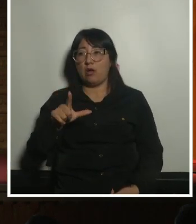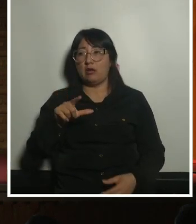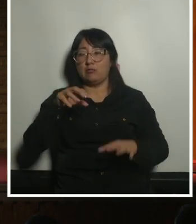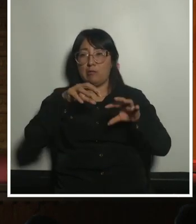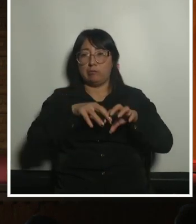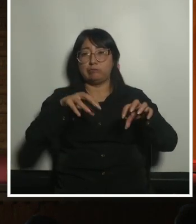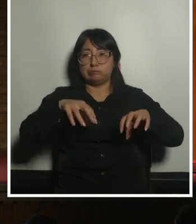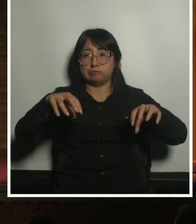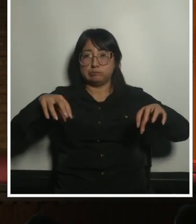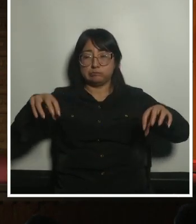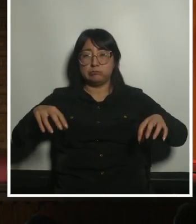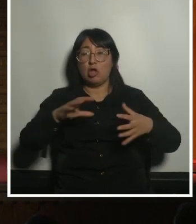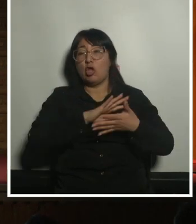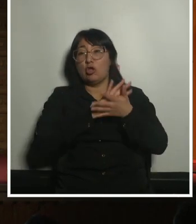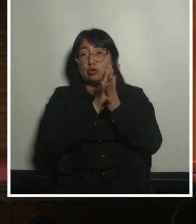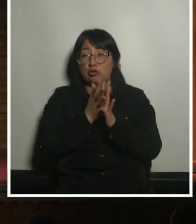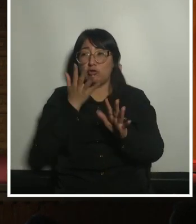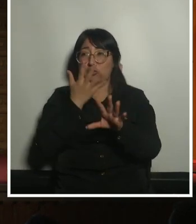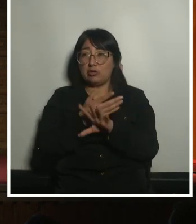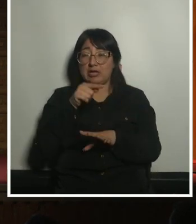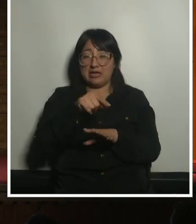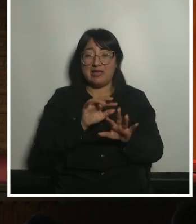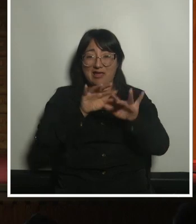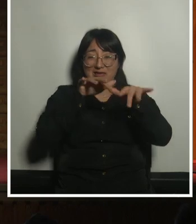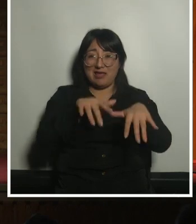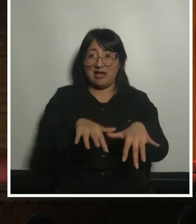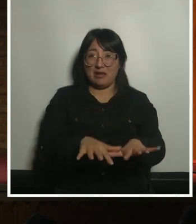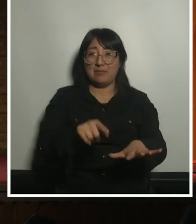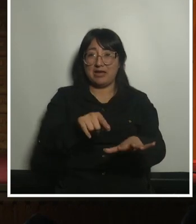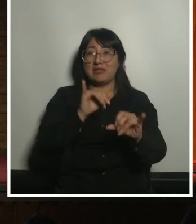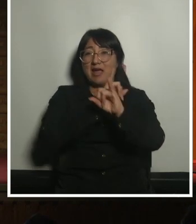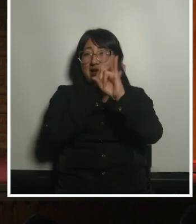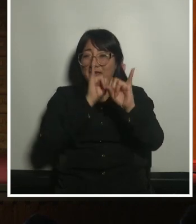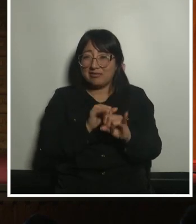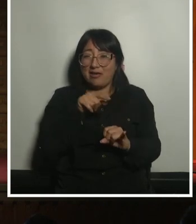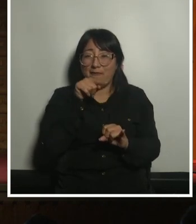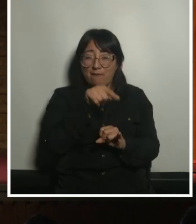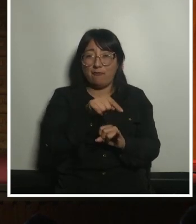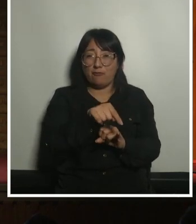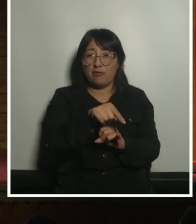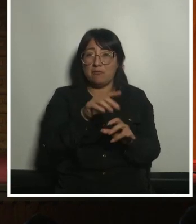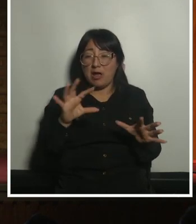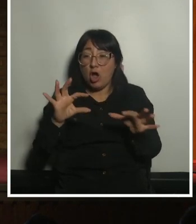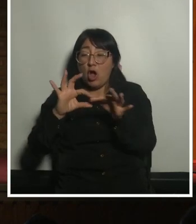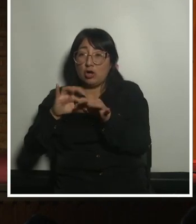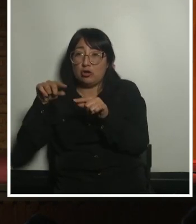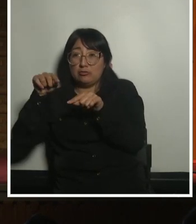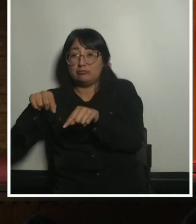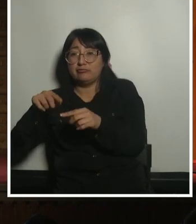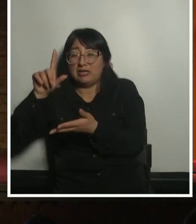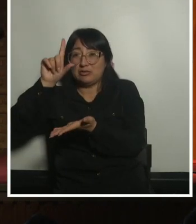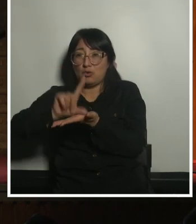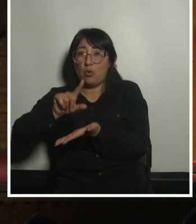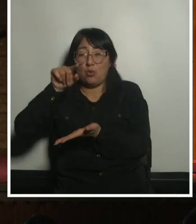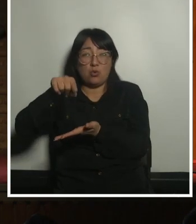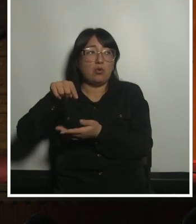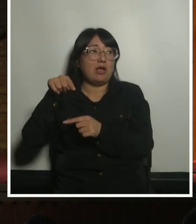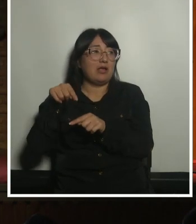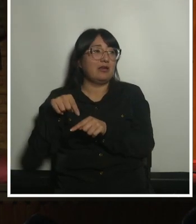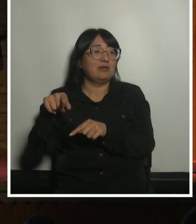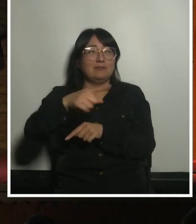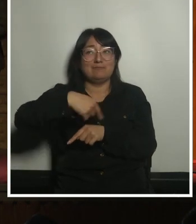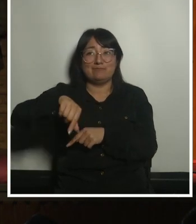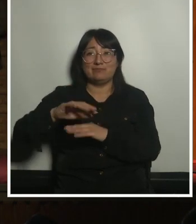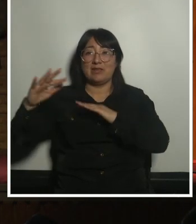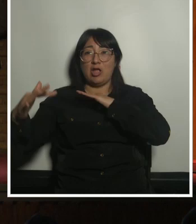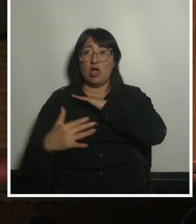está entre la planicie de playa, donde está esta forma de ocupación, con la cordillera de Nahuelbuta, esa es una zona de dominio